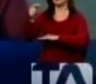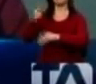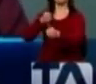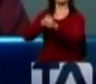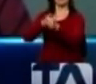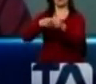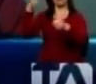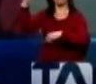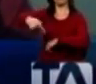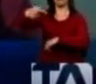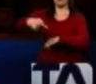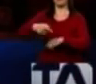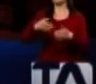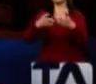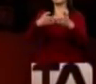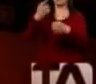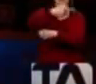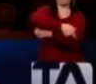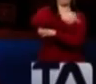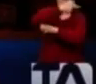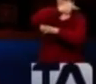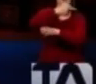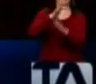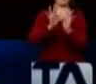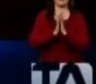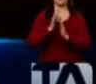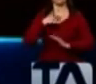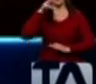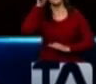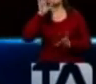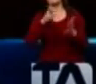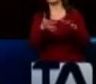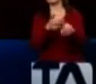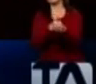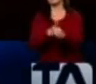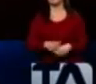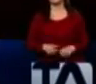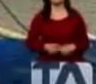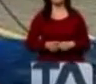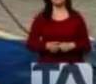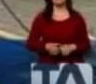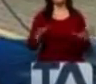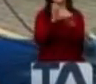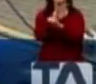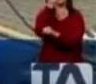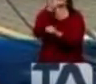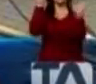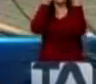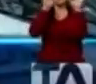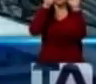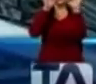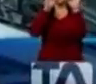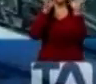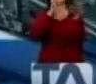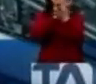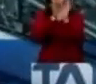dije, aquí nos morimos todos. Hasta la medianoche de este lunes la energía eléctrica aún no retornaba. Los daños asumiría la empresa